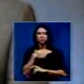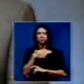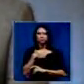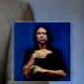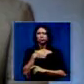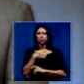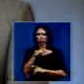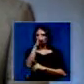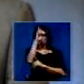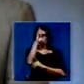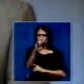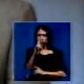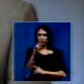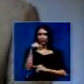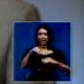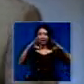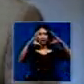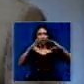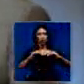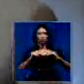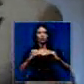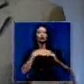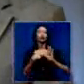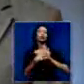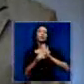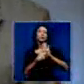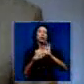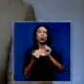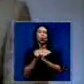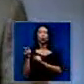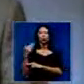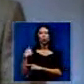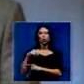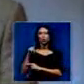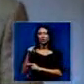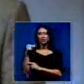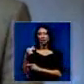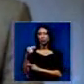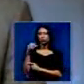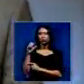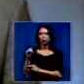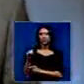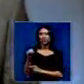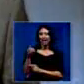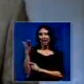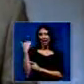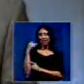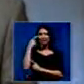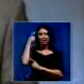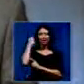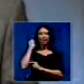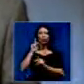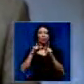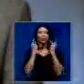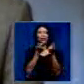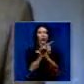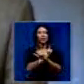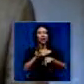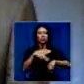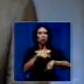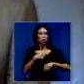de representar esta noche, junto con don Luis Guillermo Solís, exsecretario general del Partido Liberación Nacional, yo que no soy de ningún partido